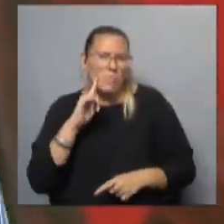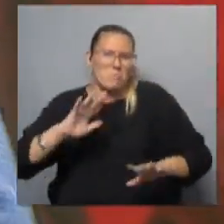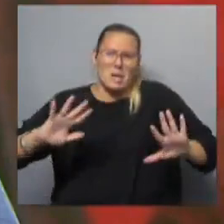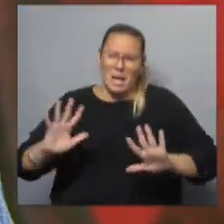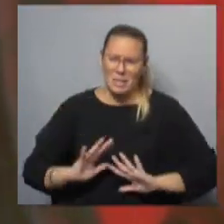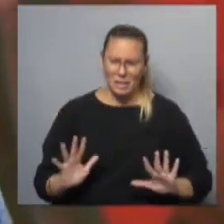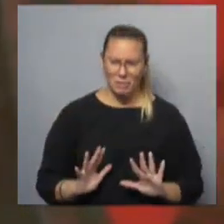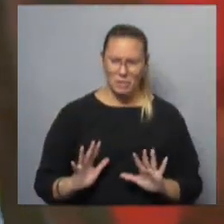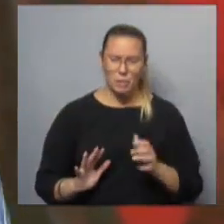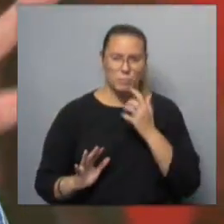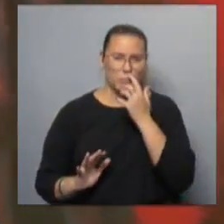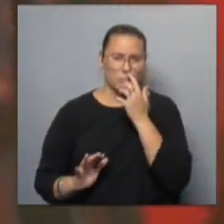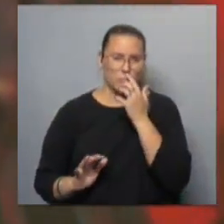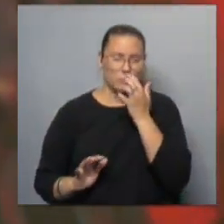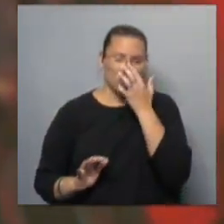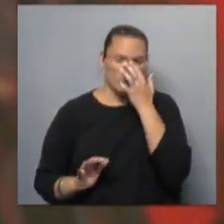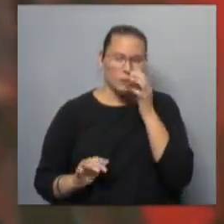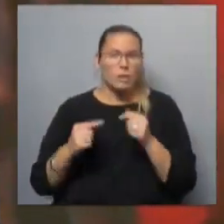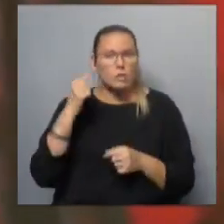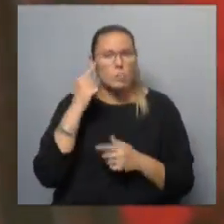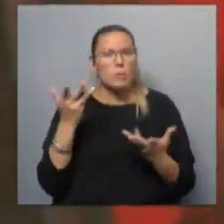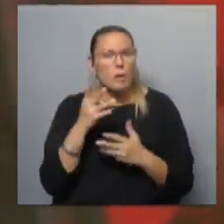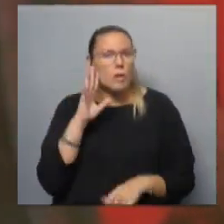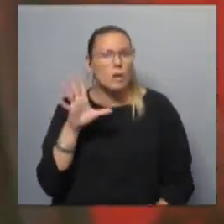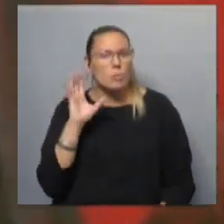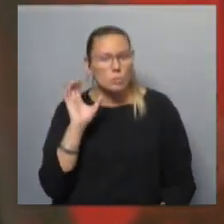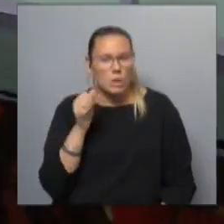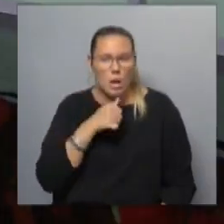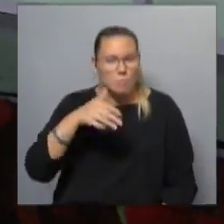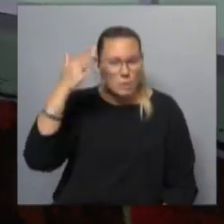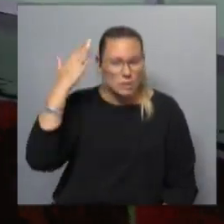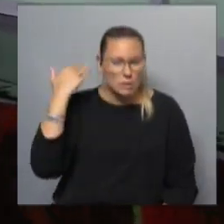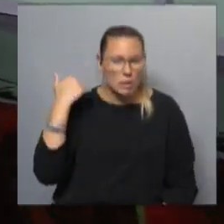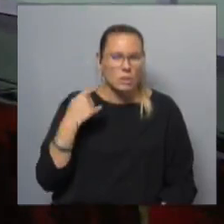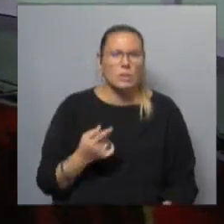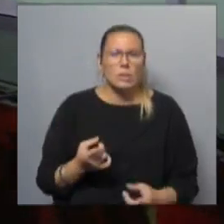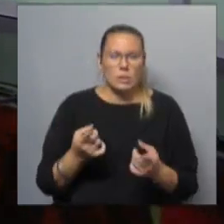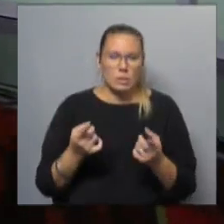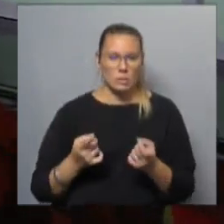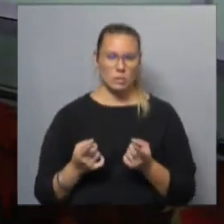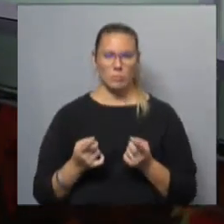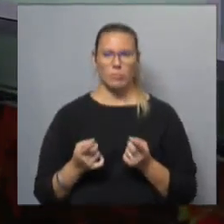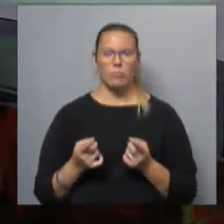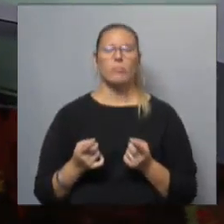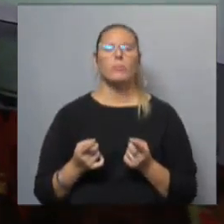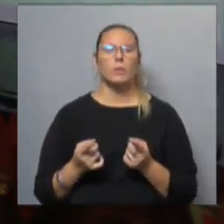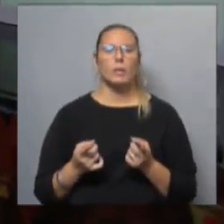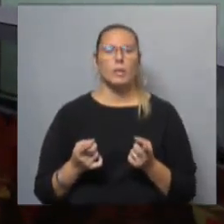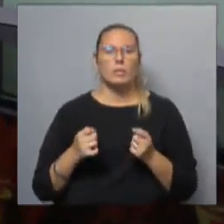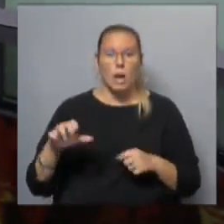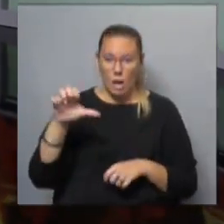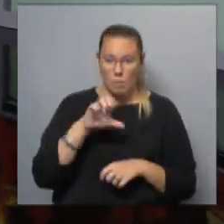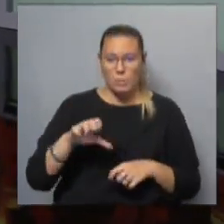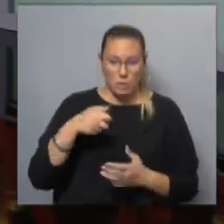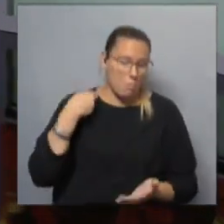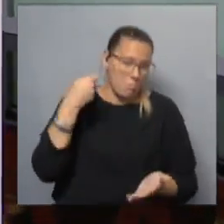previsto. Nada. Otra cosa. Yo pensaba ahora, escuchándolo del pasado, sí. Cómo se necesitaba, obviamente, empresarios que